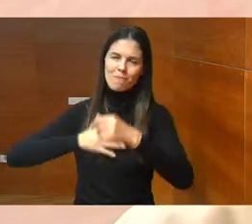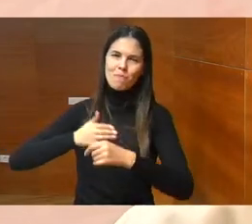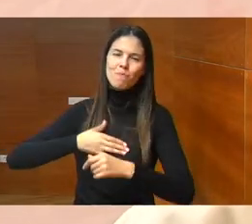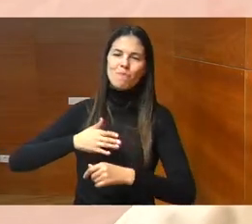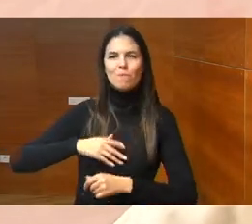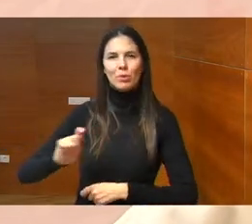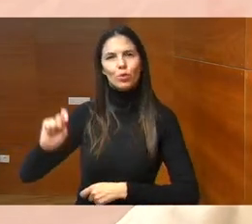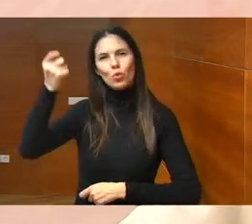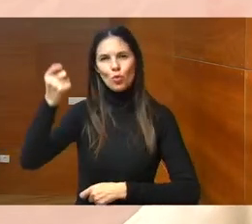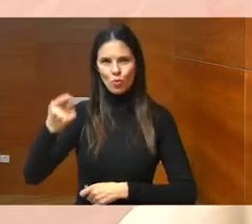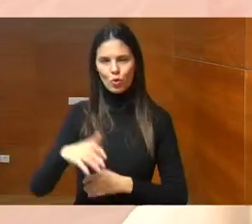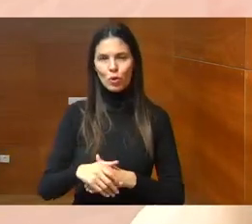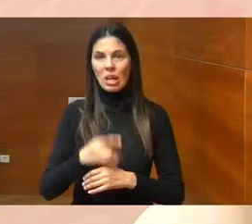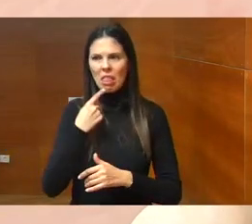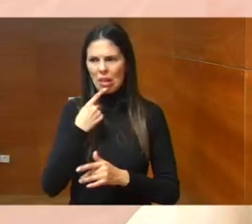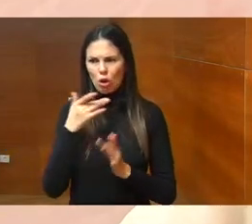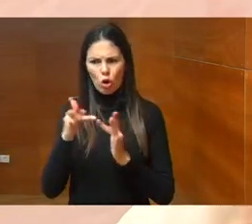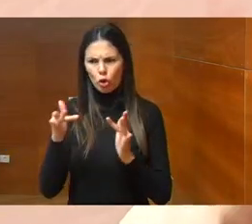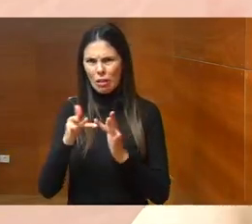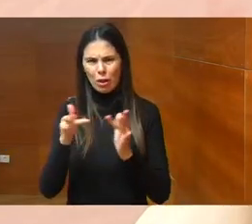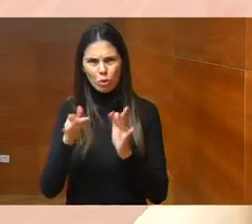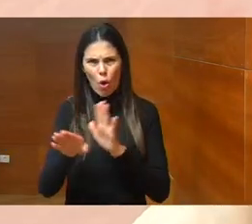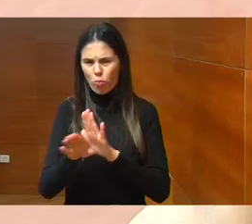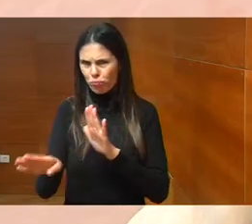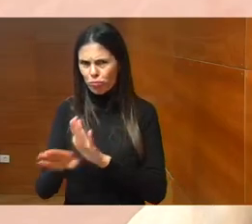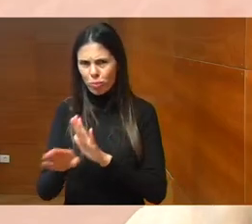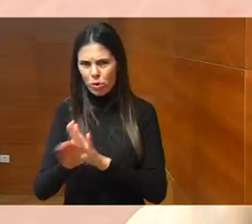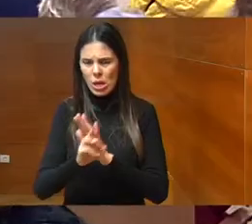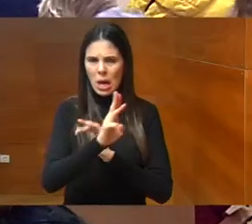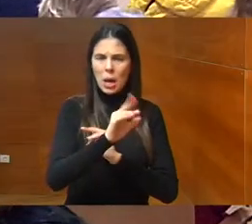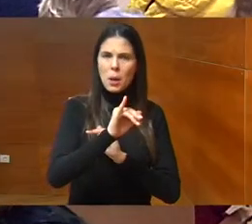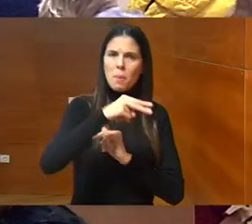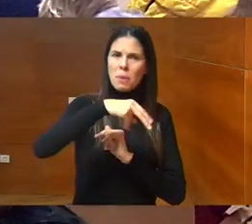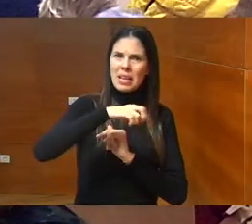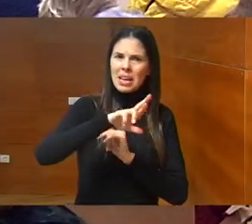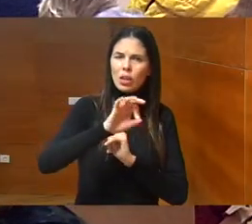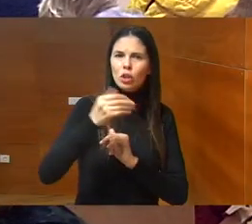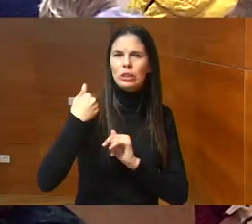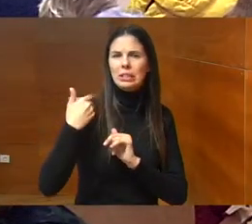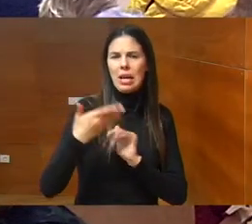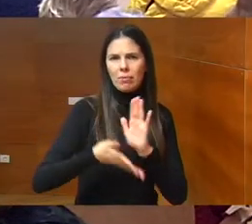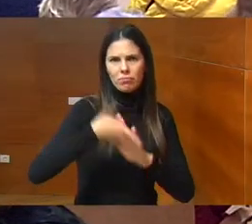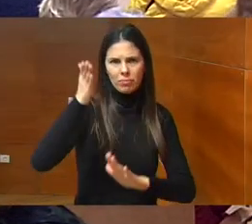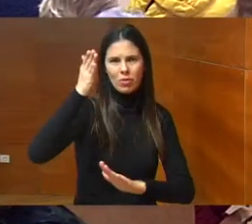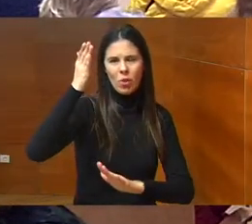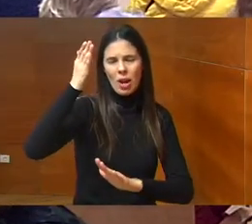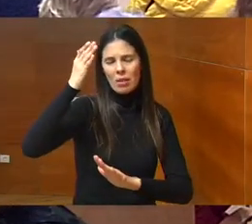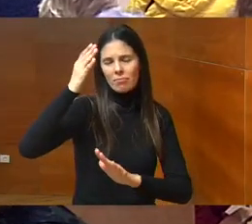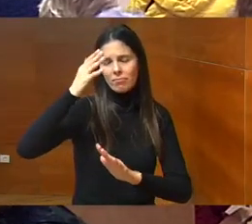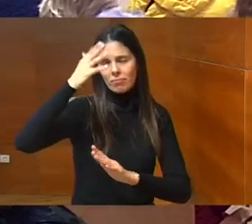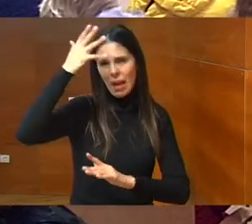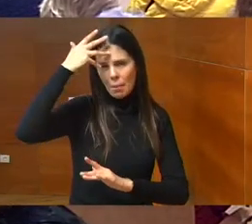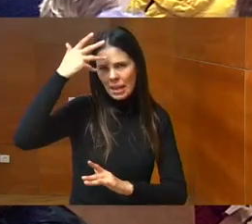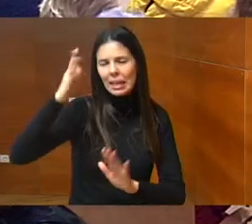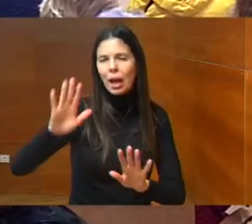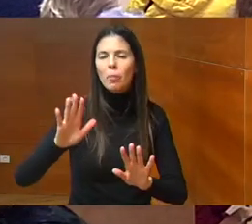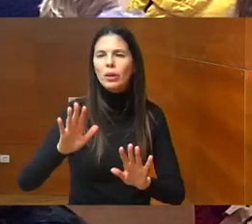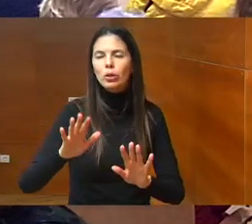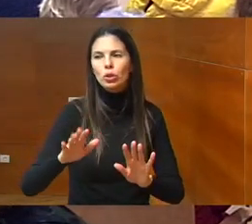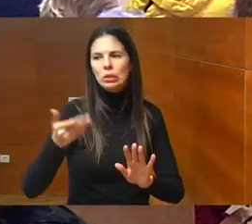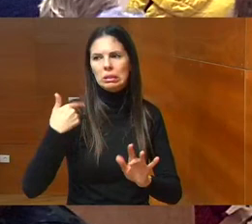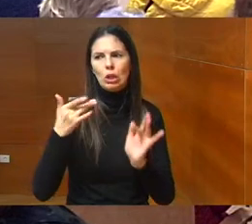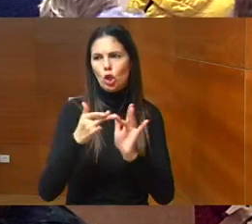o parecer durante muchísimos años ya piñeiro en América no pero seguieron manteniendo